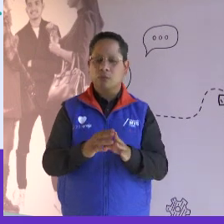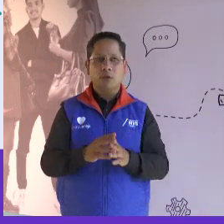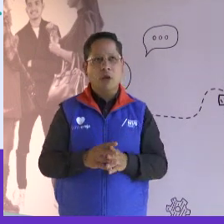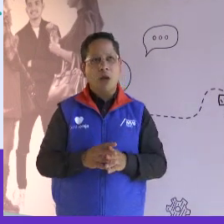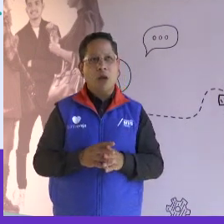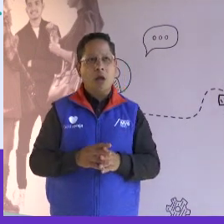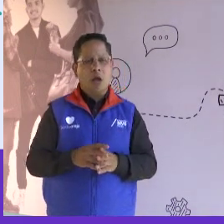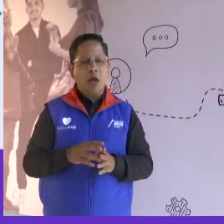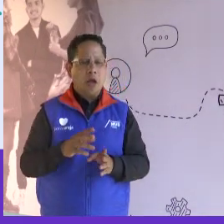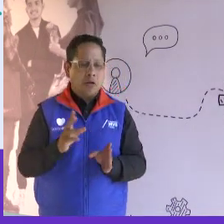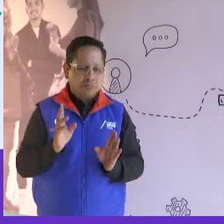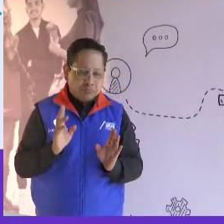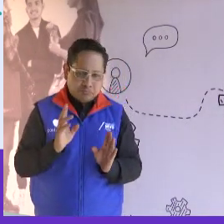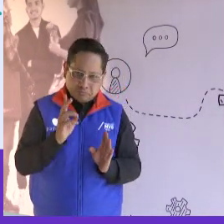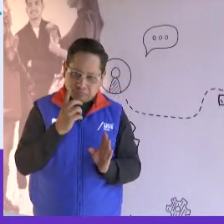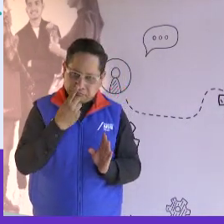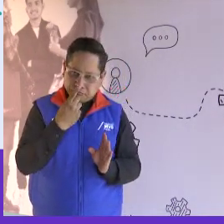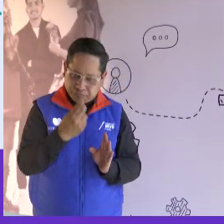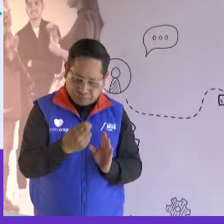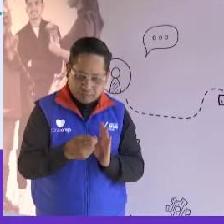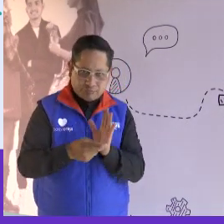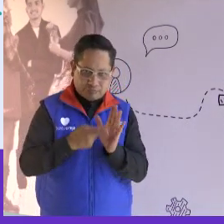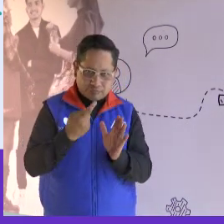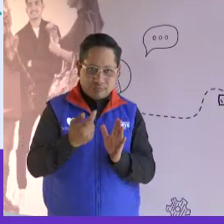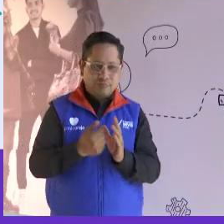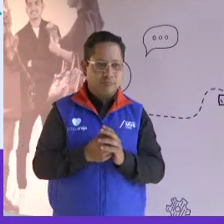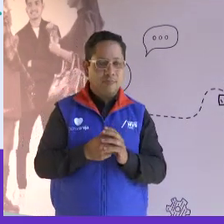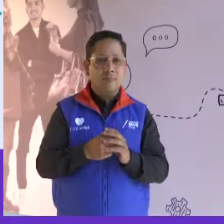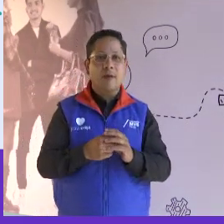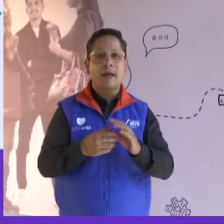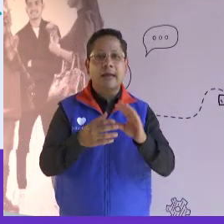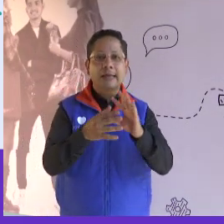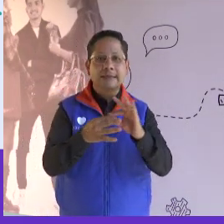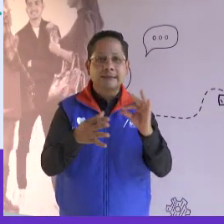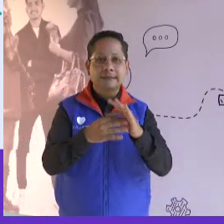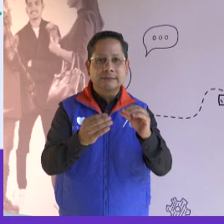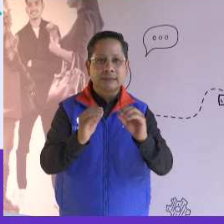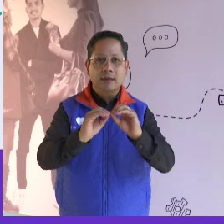Insisto, teniendo claridad de causa y